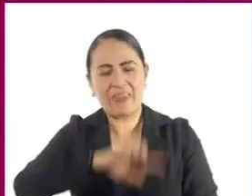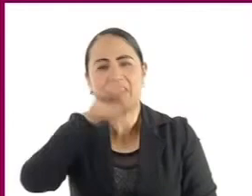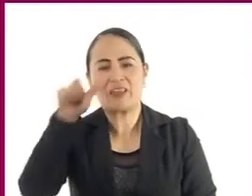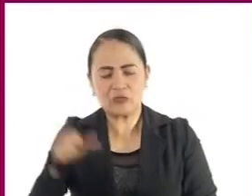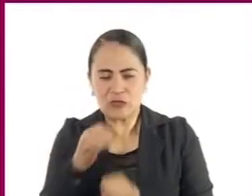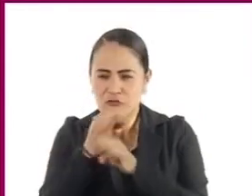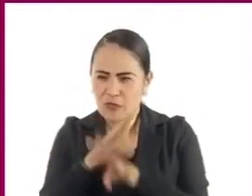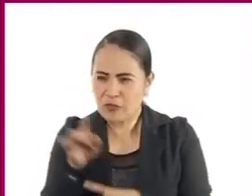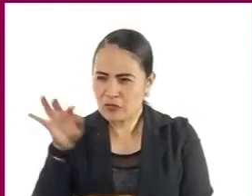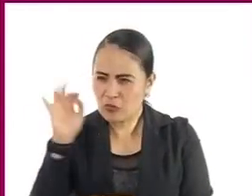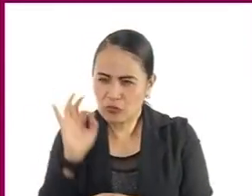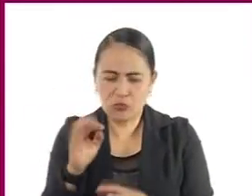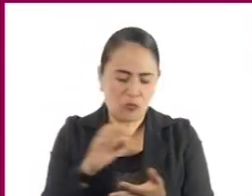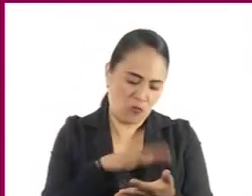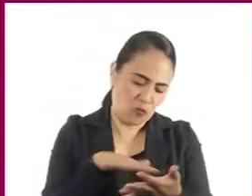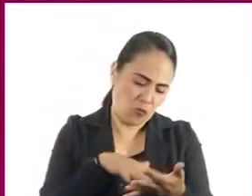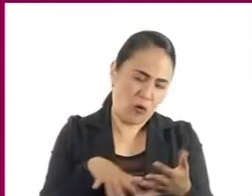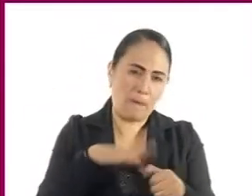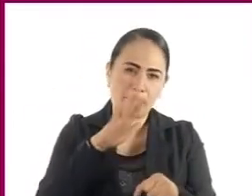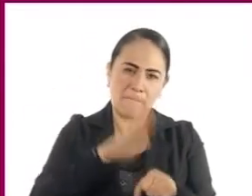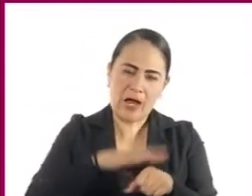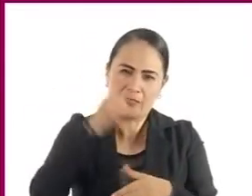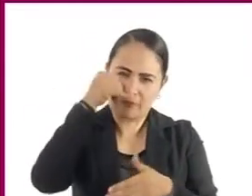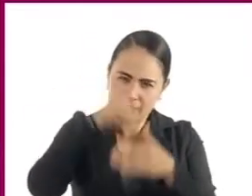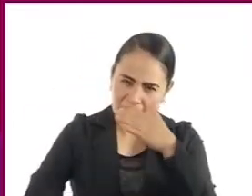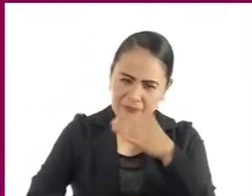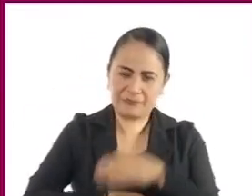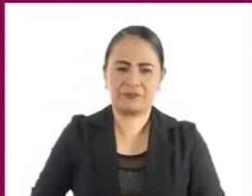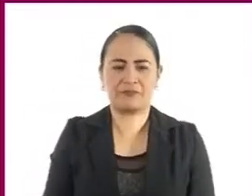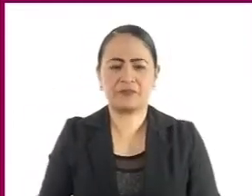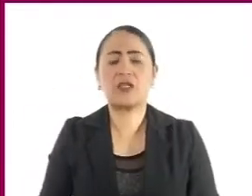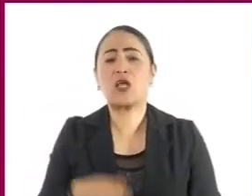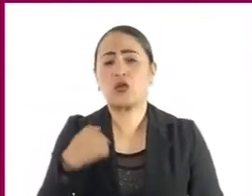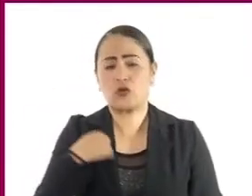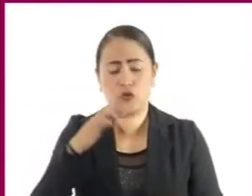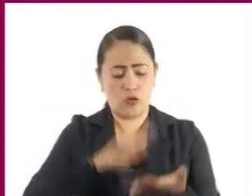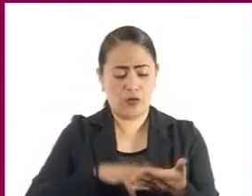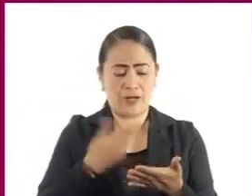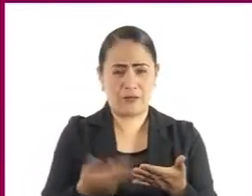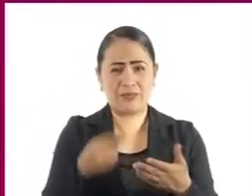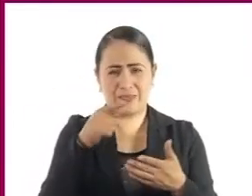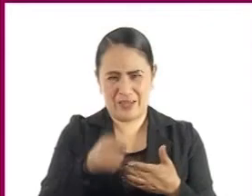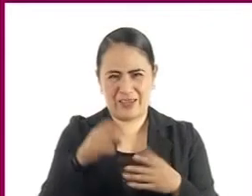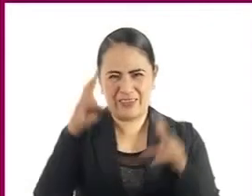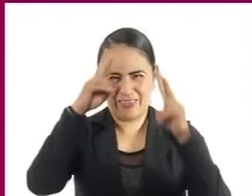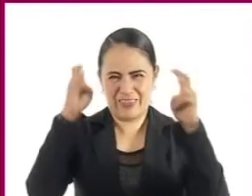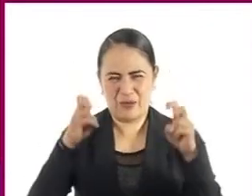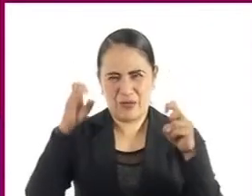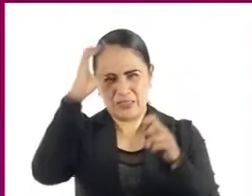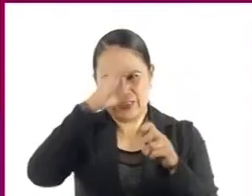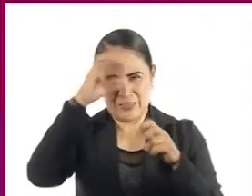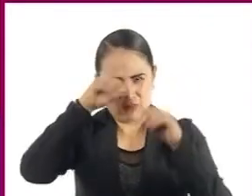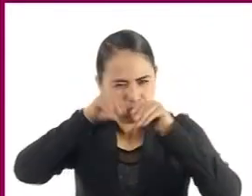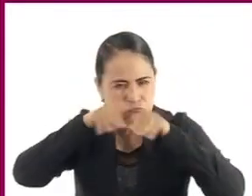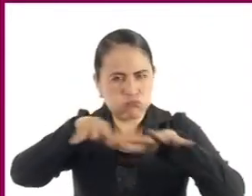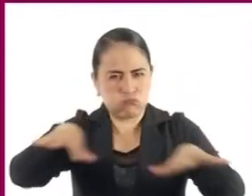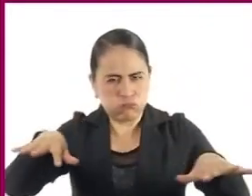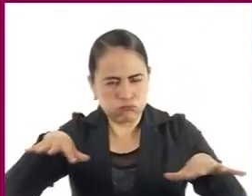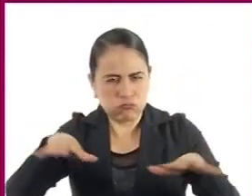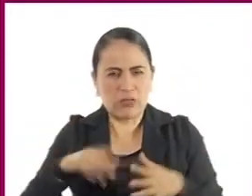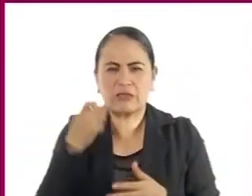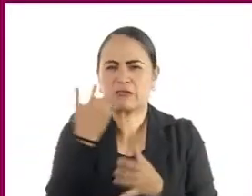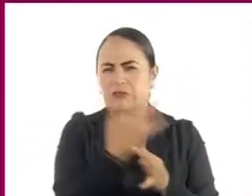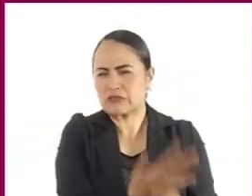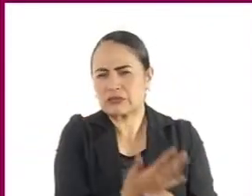buscando. Yo encontré un artículo interesante que se publicó en una revista de divulgación científica y menciona que el helio